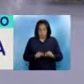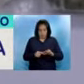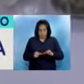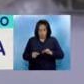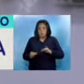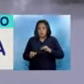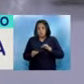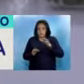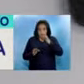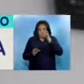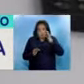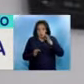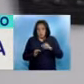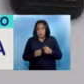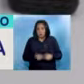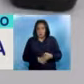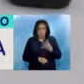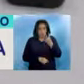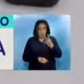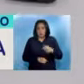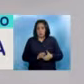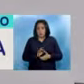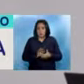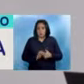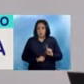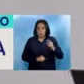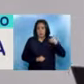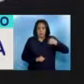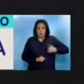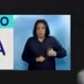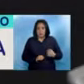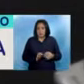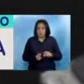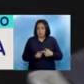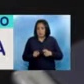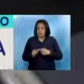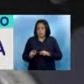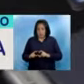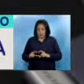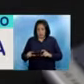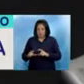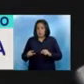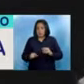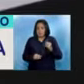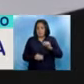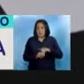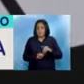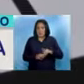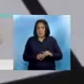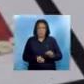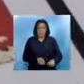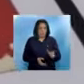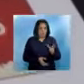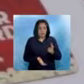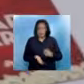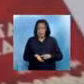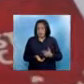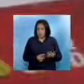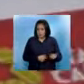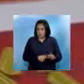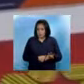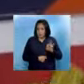envoltorios con droga, cuatro celulares, una cartera, diferentes tarjetas bancarias y documentos de identidad